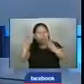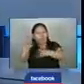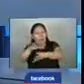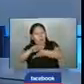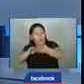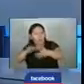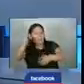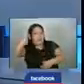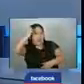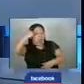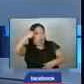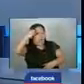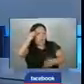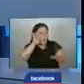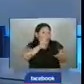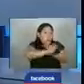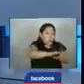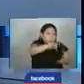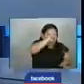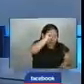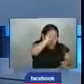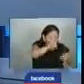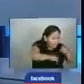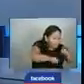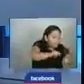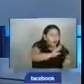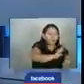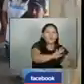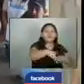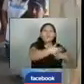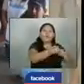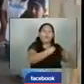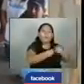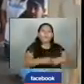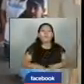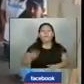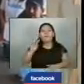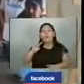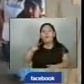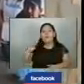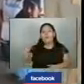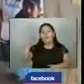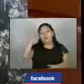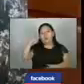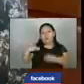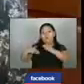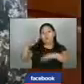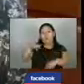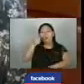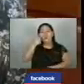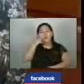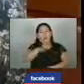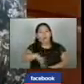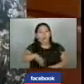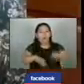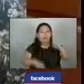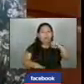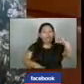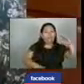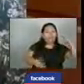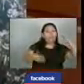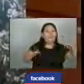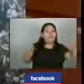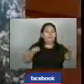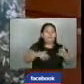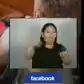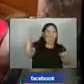para aprender a cosechar sus propios alimentos. Más de 200 mujeres del occidente del país han formado parte de las